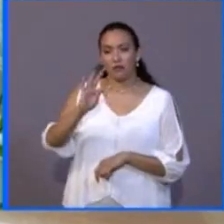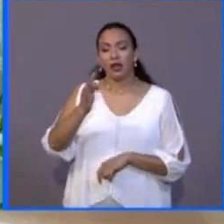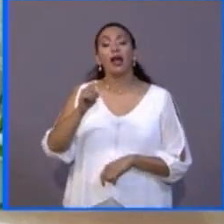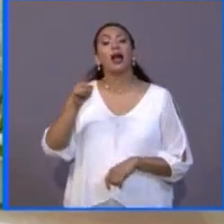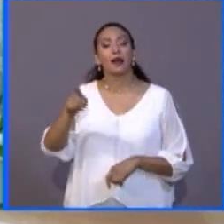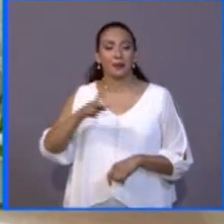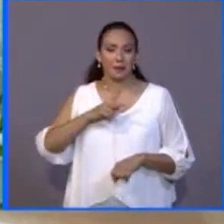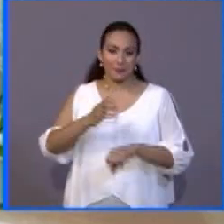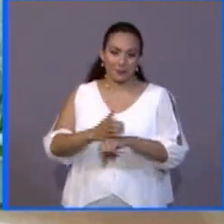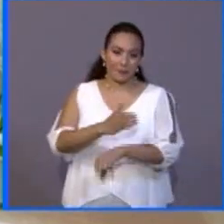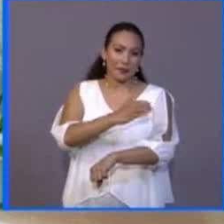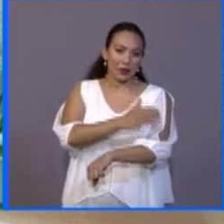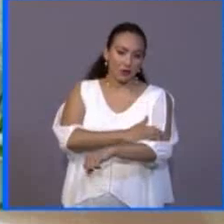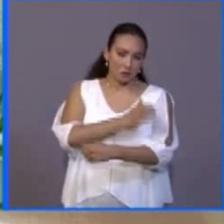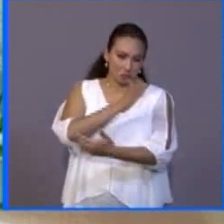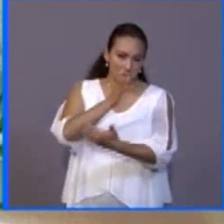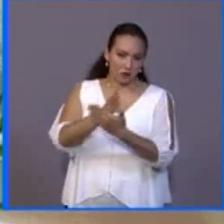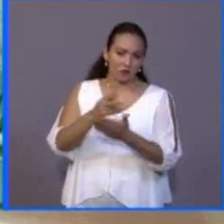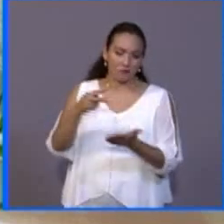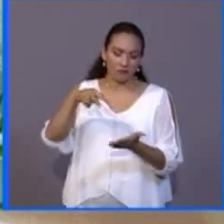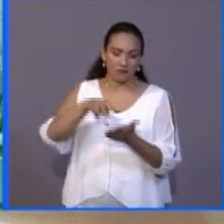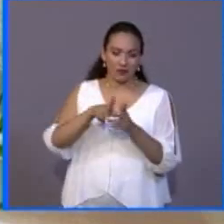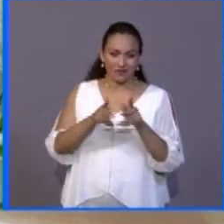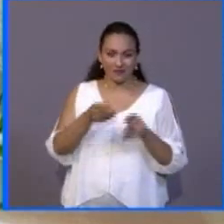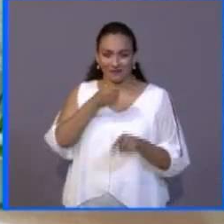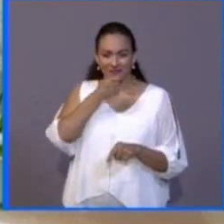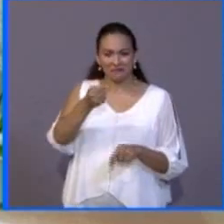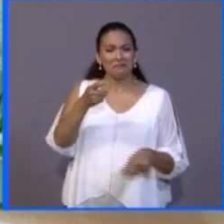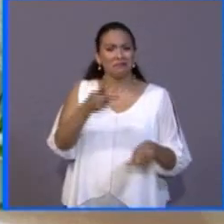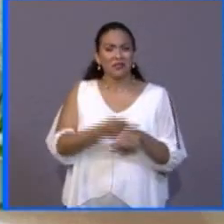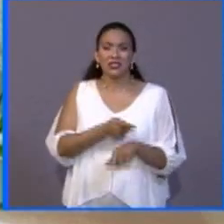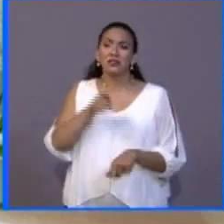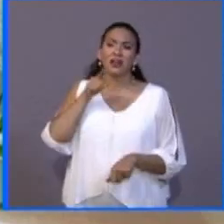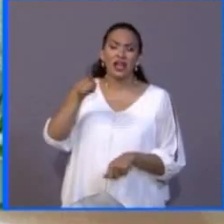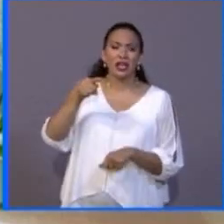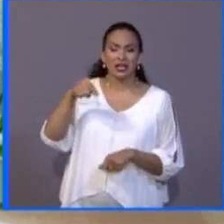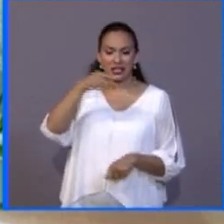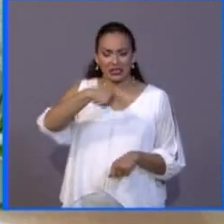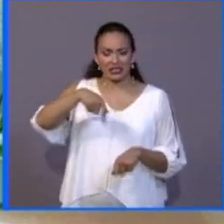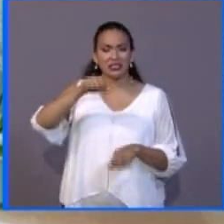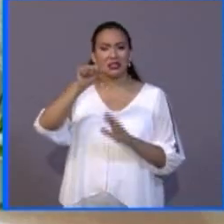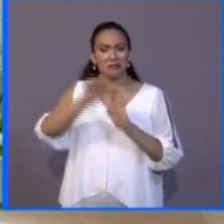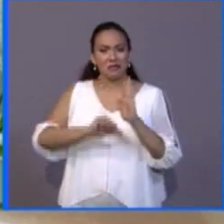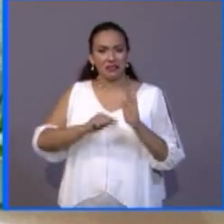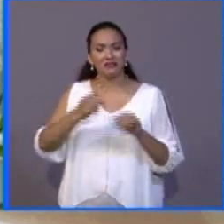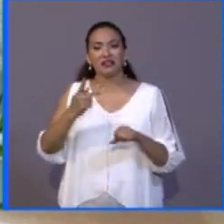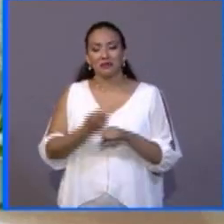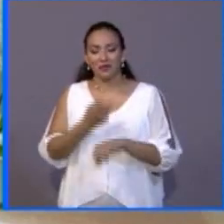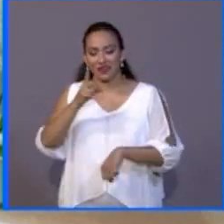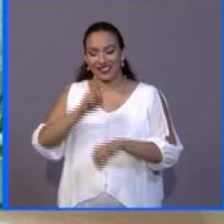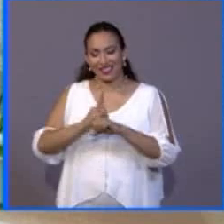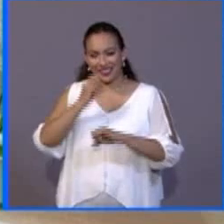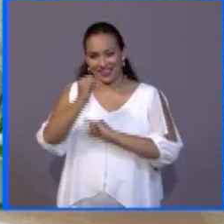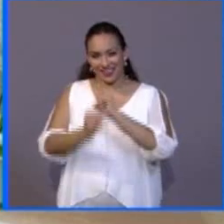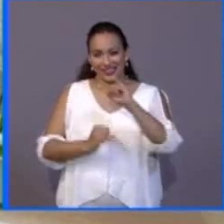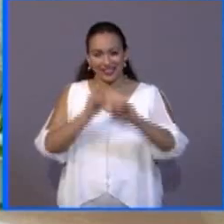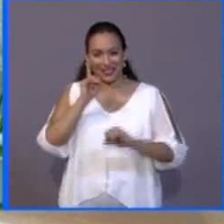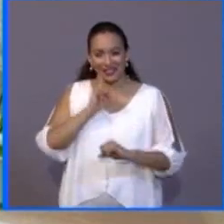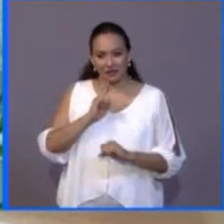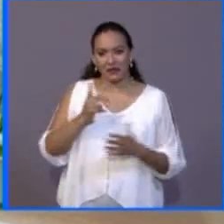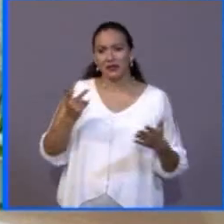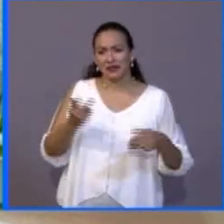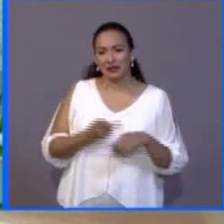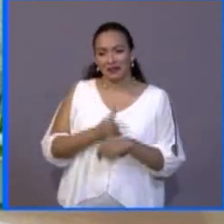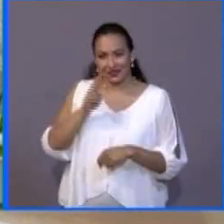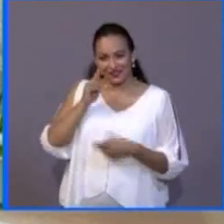encuentra mi compañero Óscar González, quien da seguimiento a las actividades que se llevan a cabo este mes con motivo del Día Internacional de la Mujer.